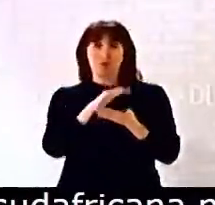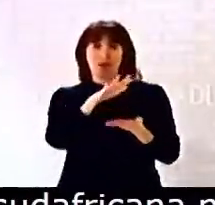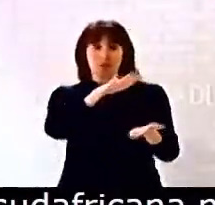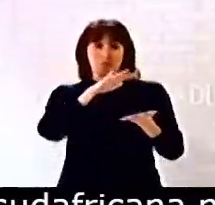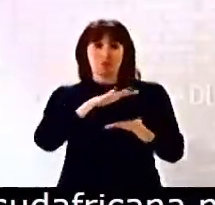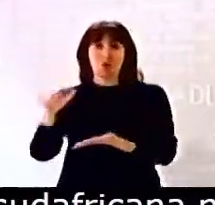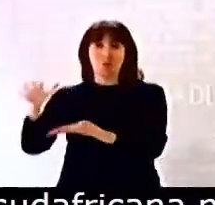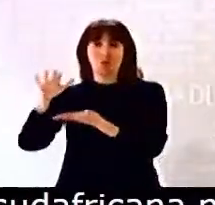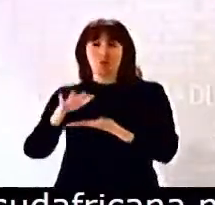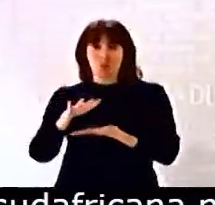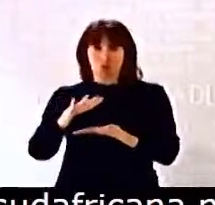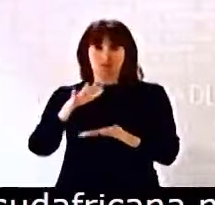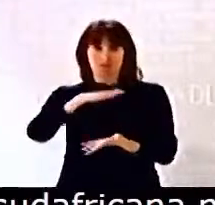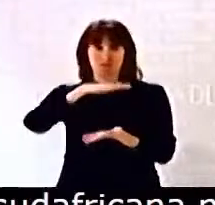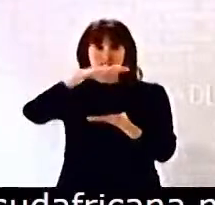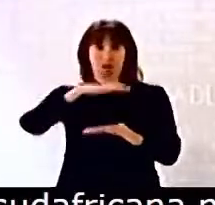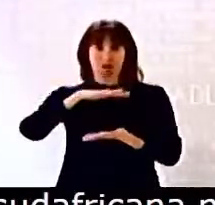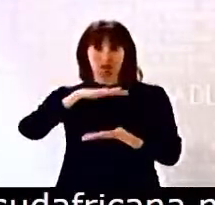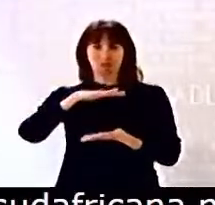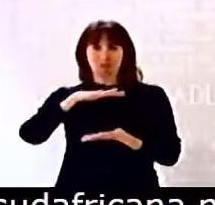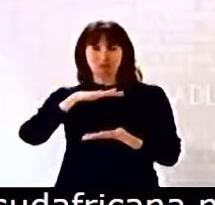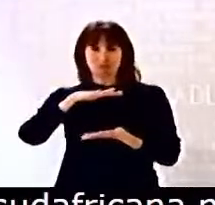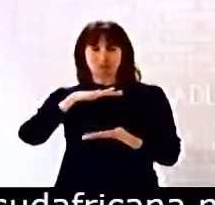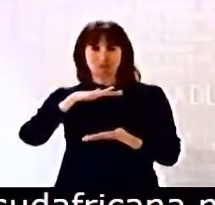de 50 y 50.